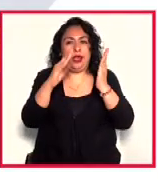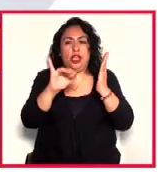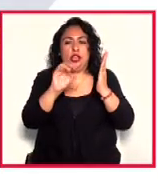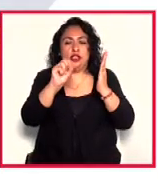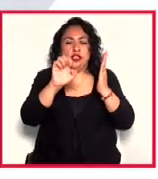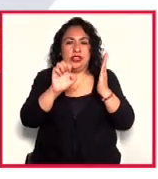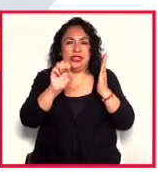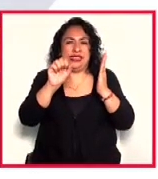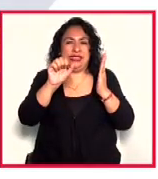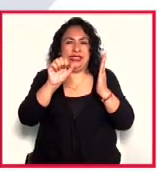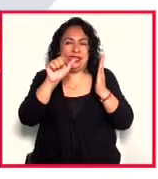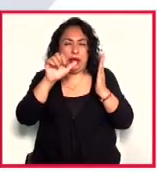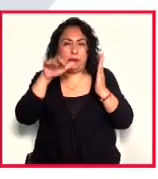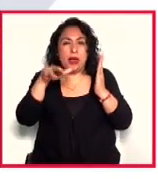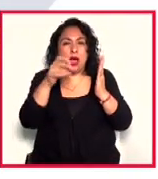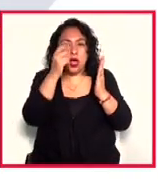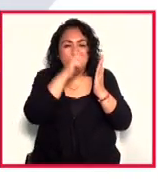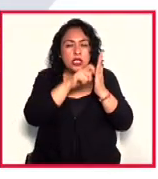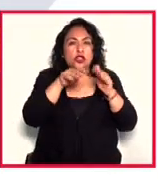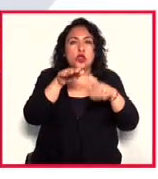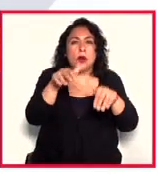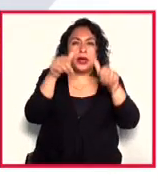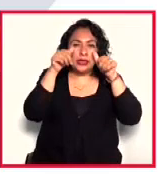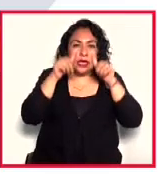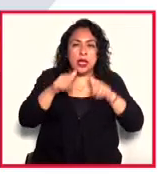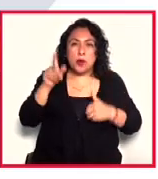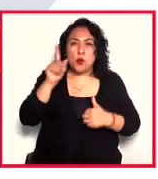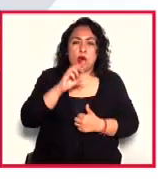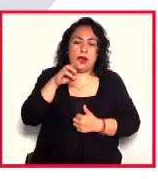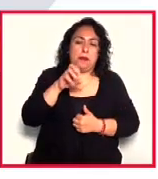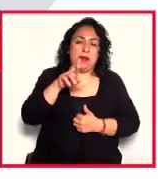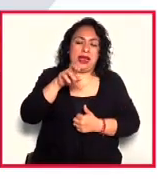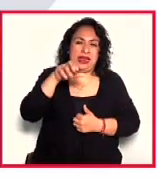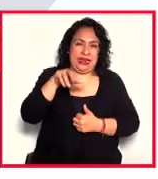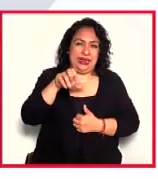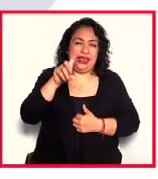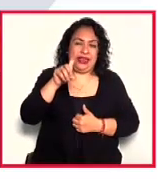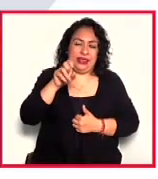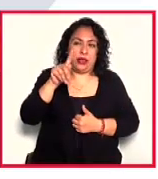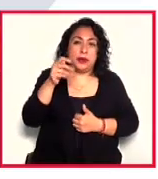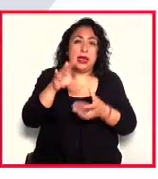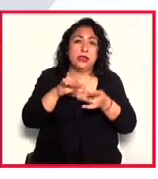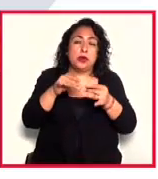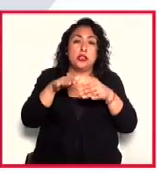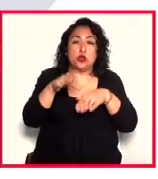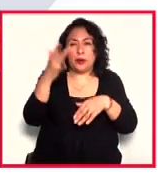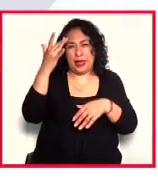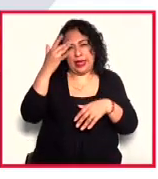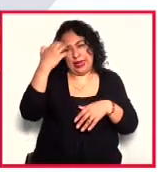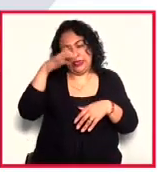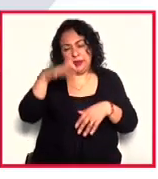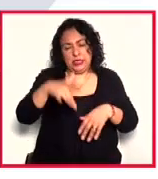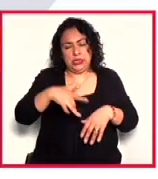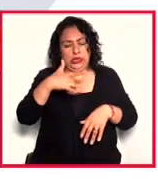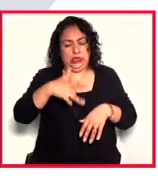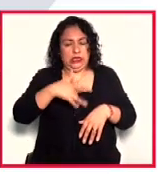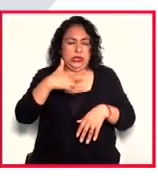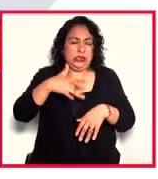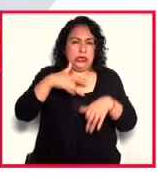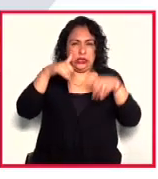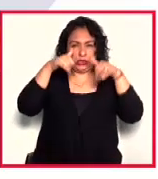sobre la ceguera. Marina de Tavira, voz principal del proyecto, nos platica sobre la experiencia sensorial de la